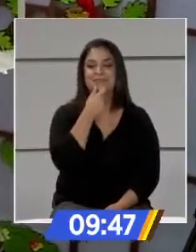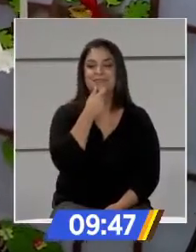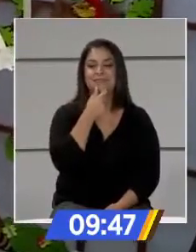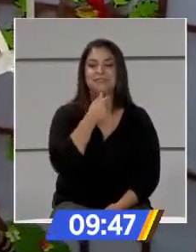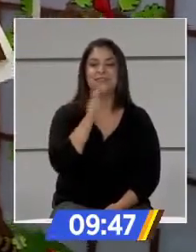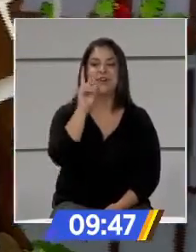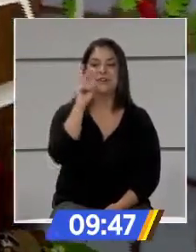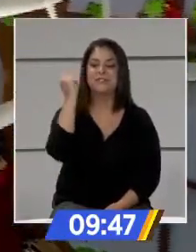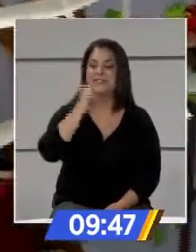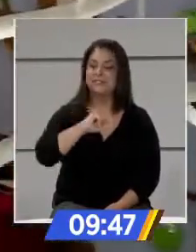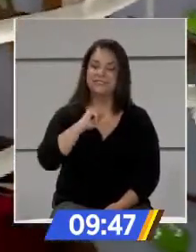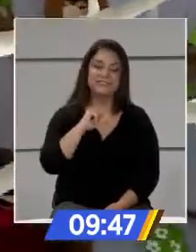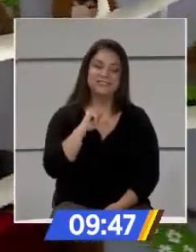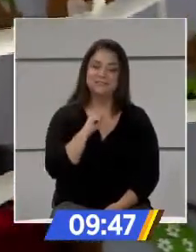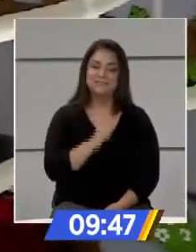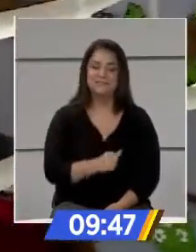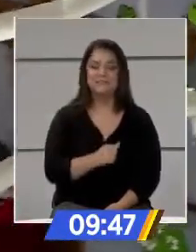1, 2. Ay, no.